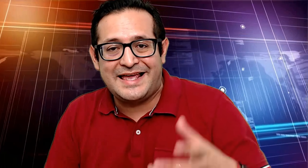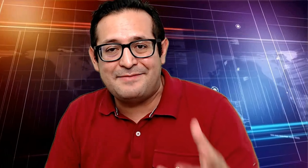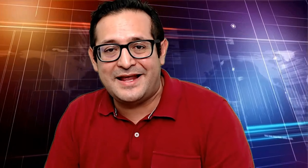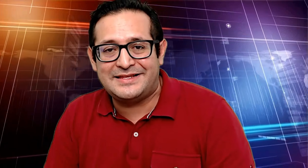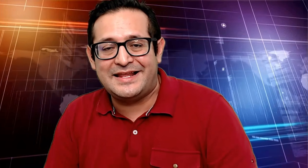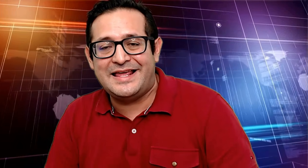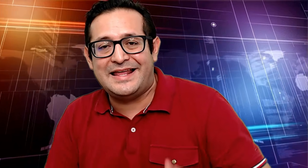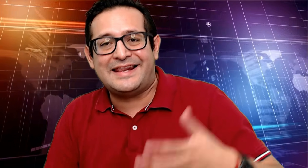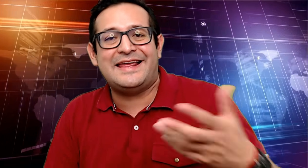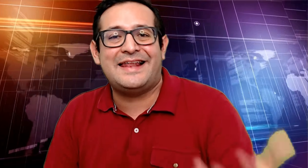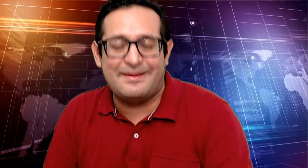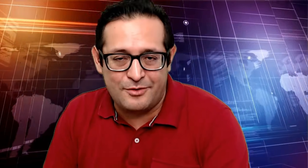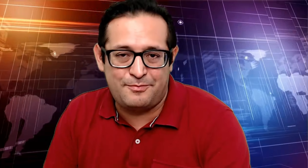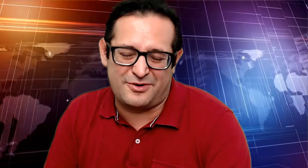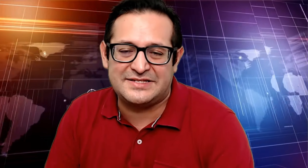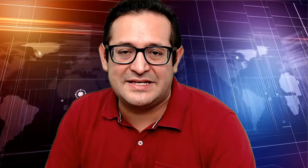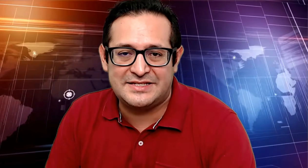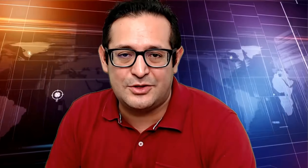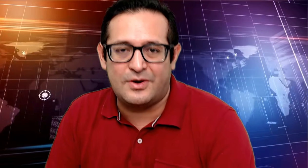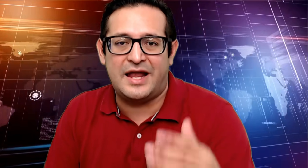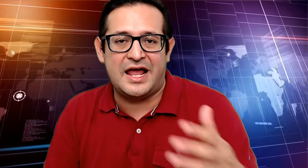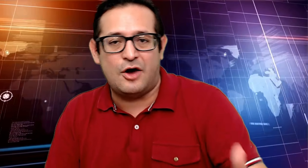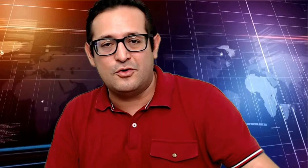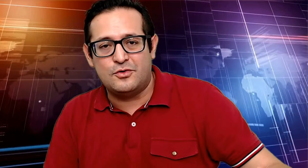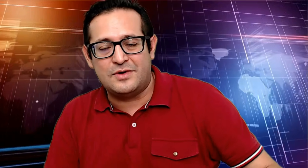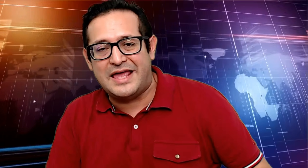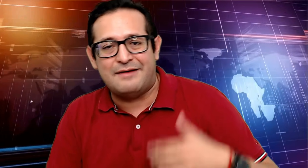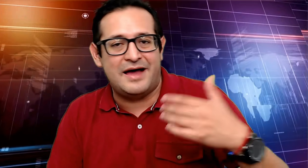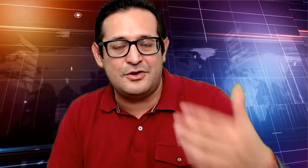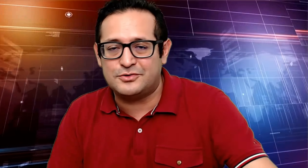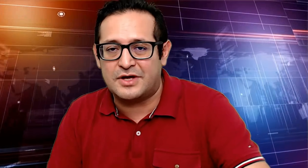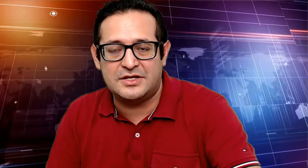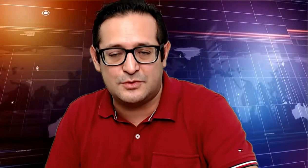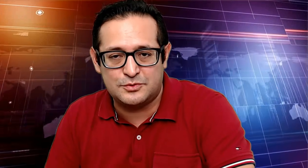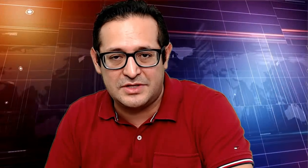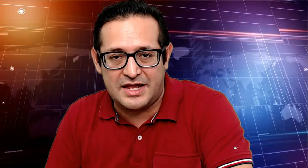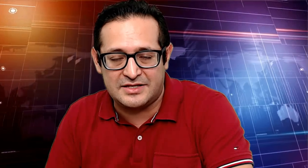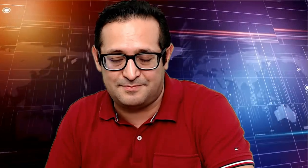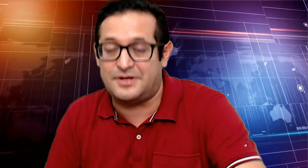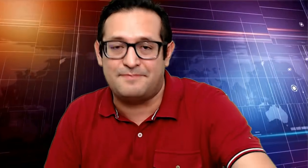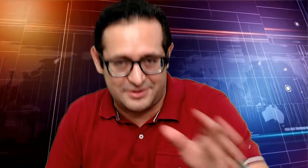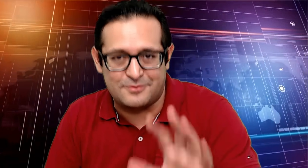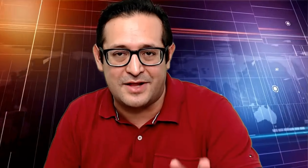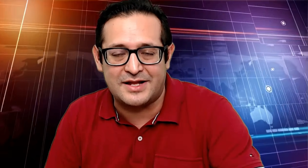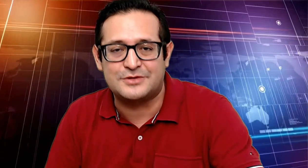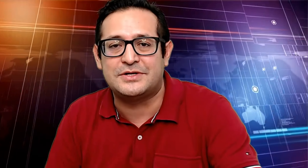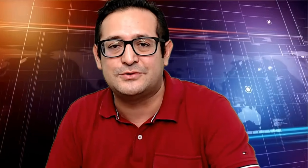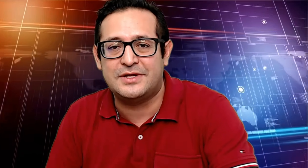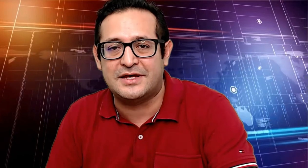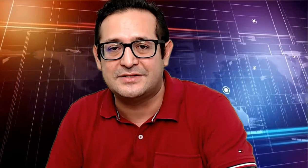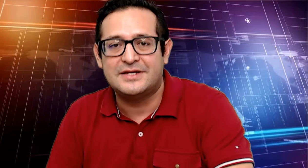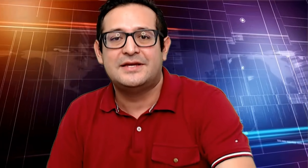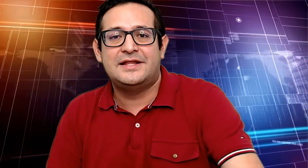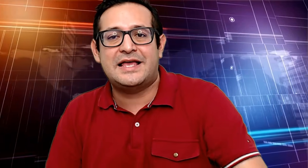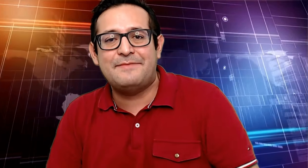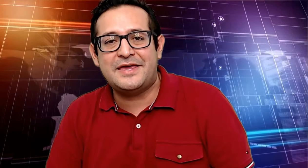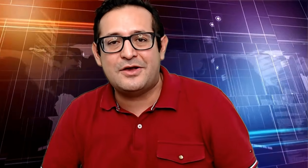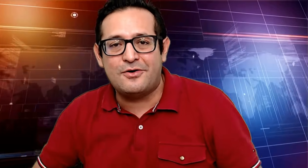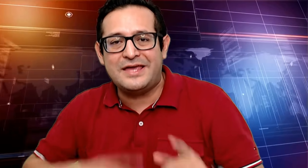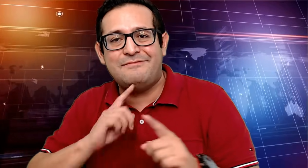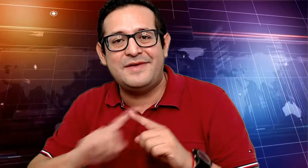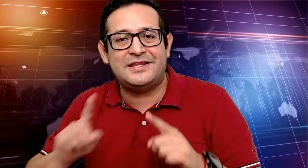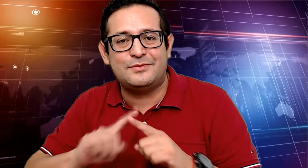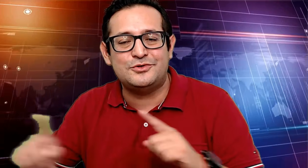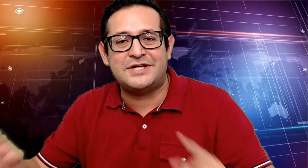Además, Ebrard le reclamó, por así decirlo, a la ONU y a varios organismos mundiales, pero en particular a Naciones Unidas, de que